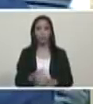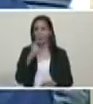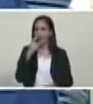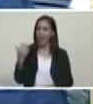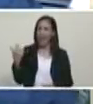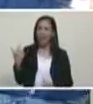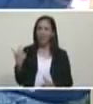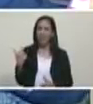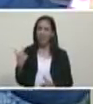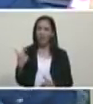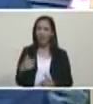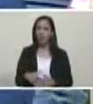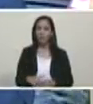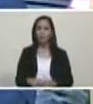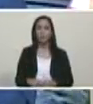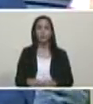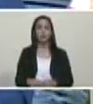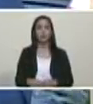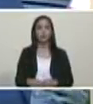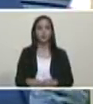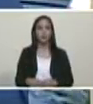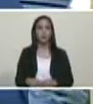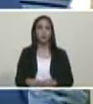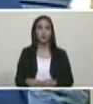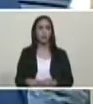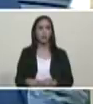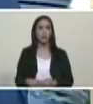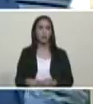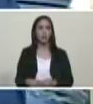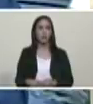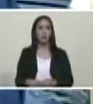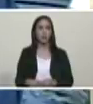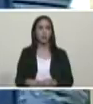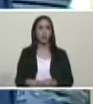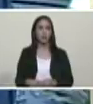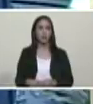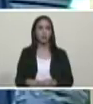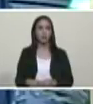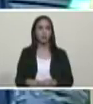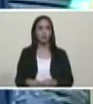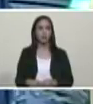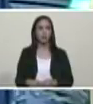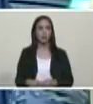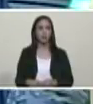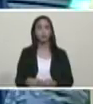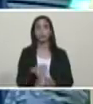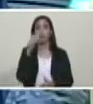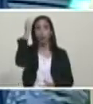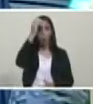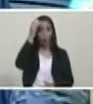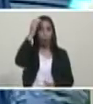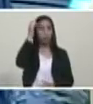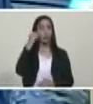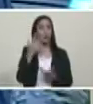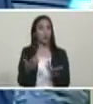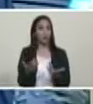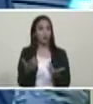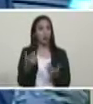Estanga en unión cívico-militar. Nuestro pueblo tiene la conciencia, la